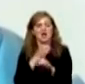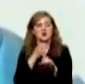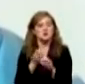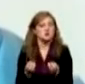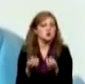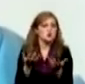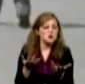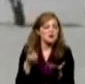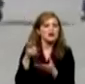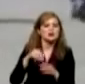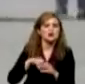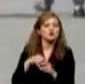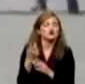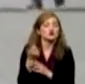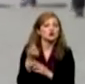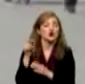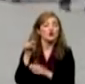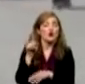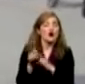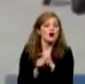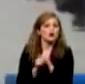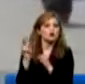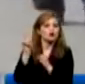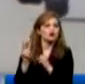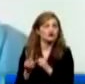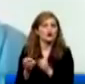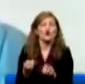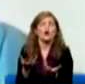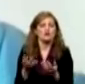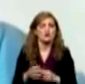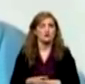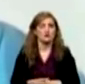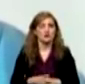significaría ese dinero en un año en Venezuela.